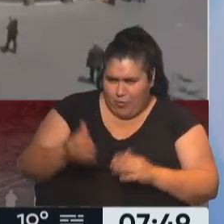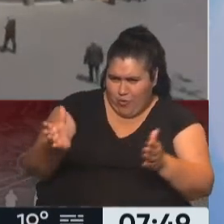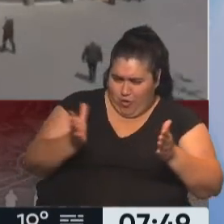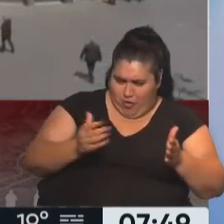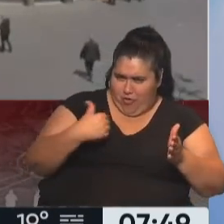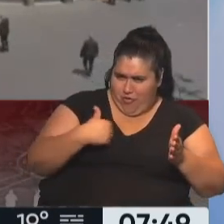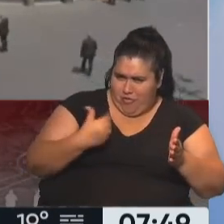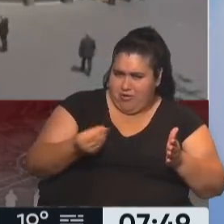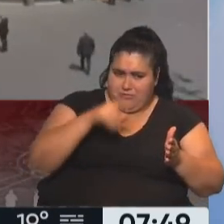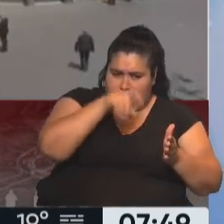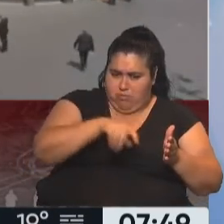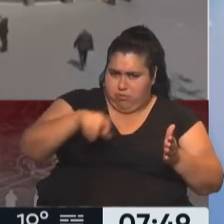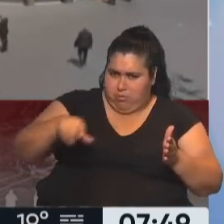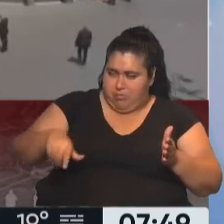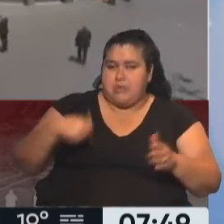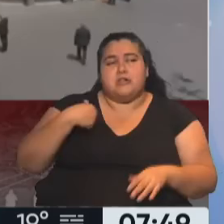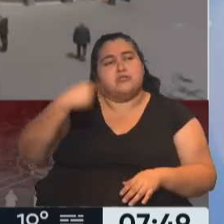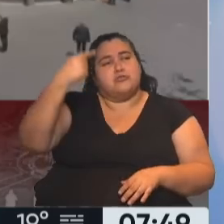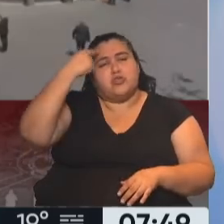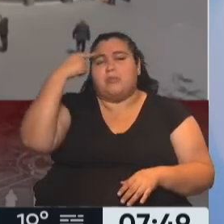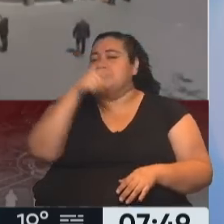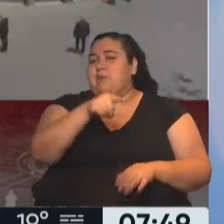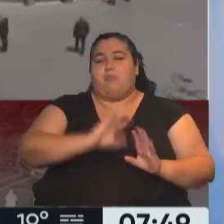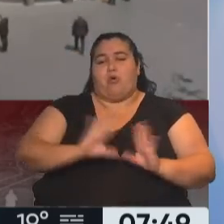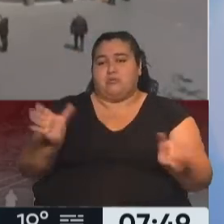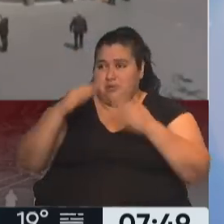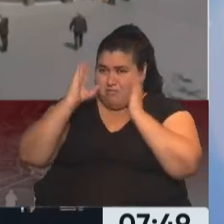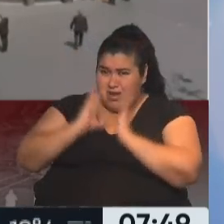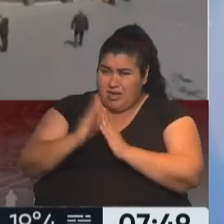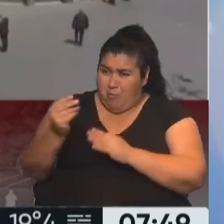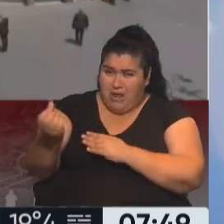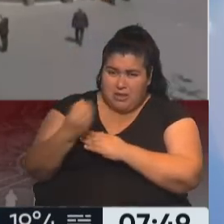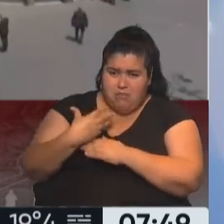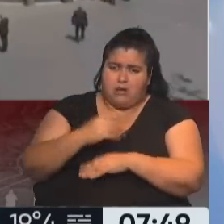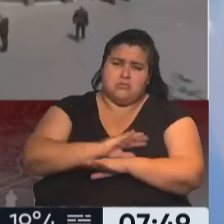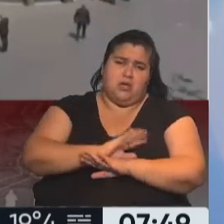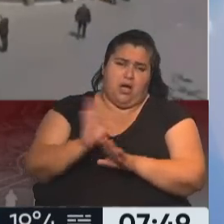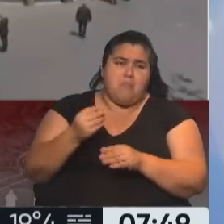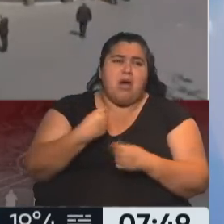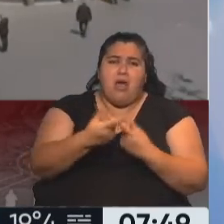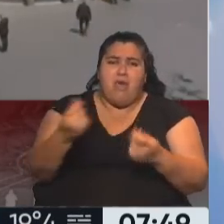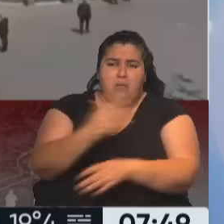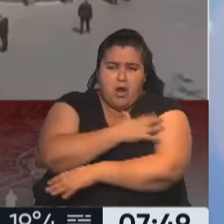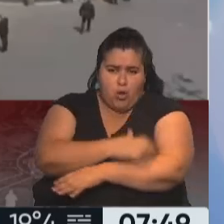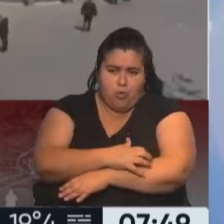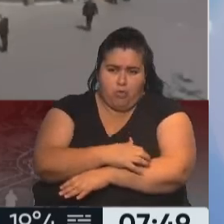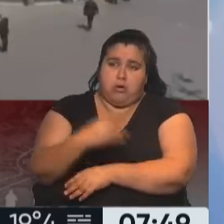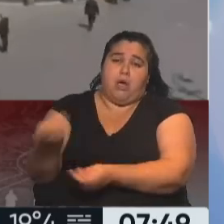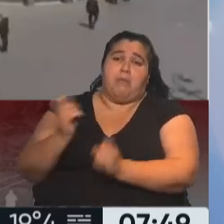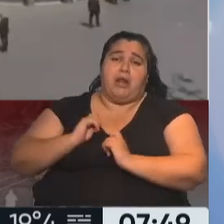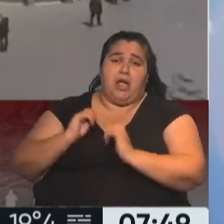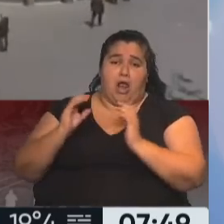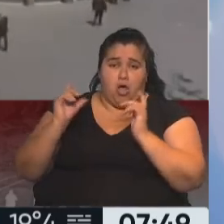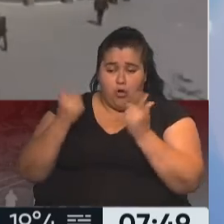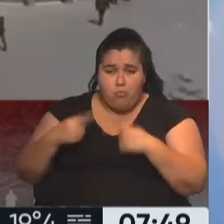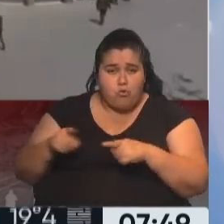porque son discazos. Me dijo, lo pensé en vos. Dice, estas monjas en vez de darme guita para los pobres, me regalaron estos